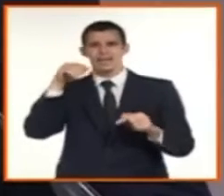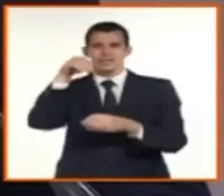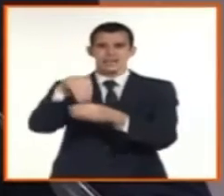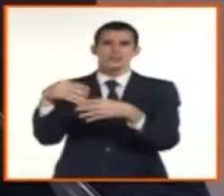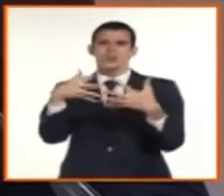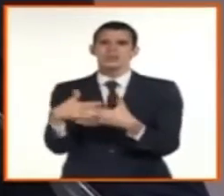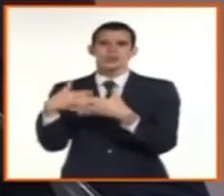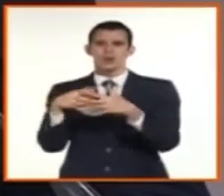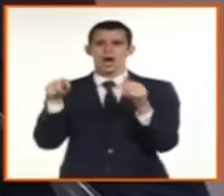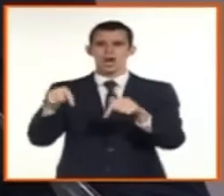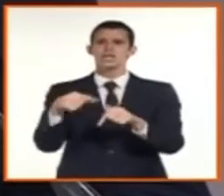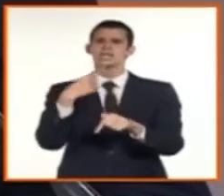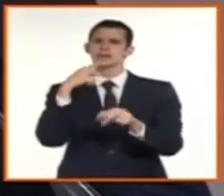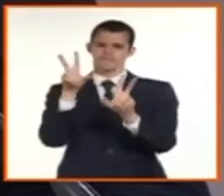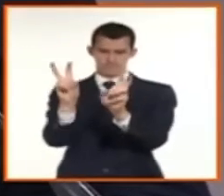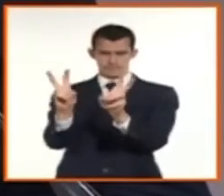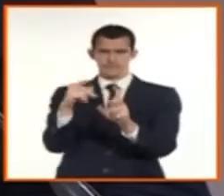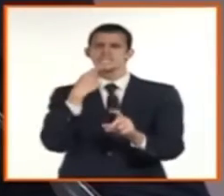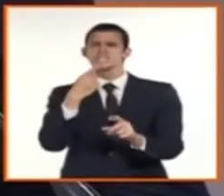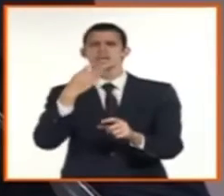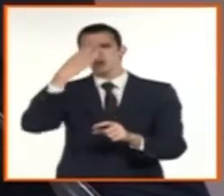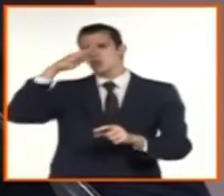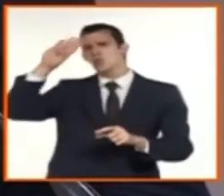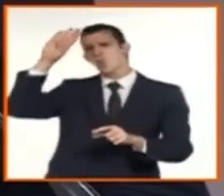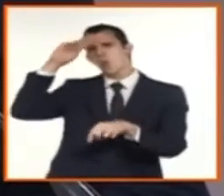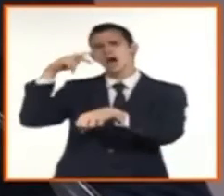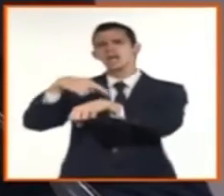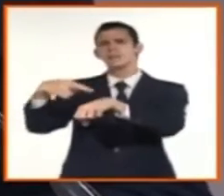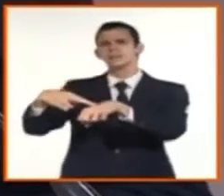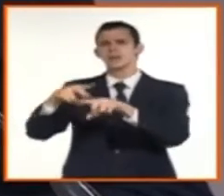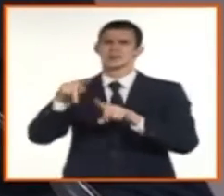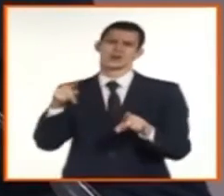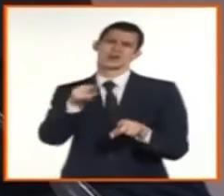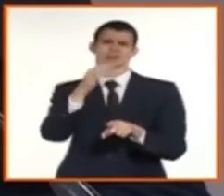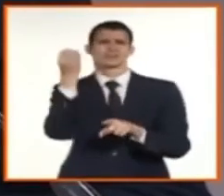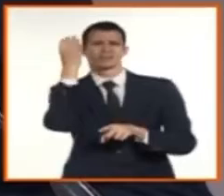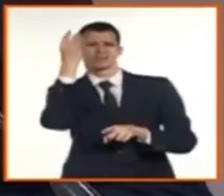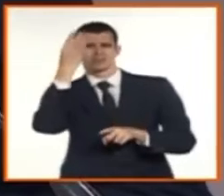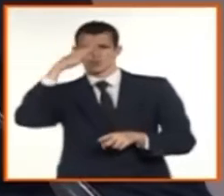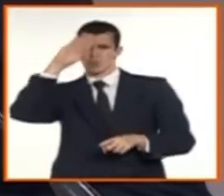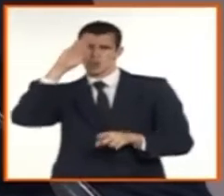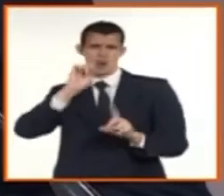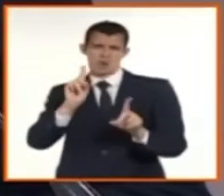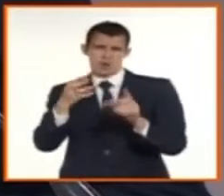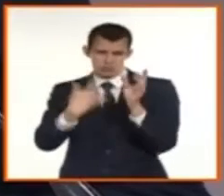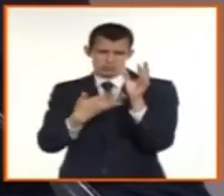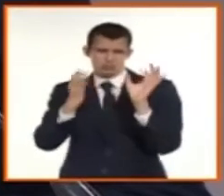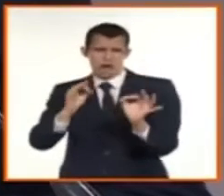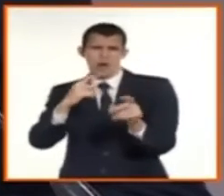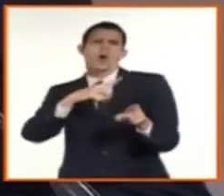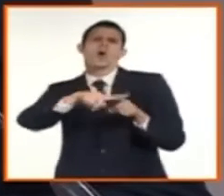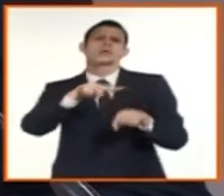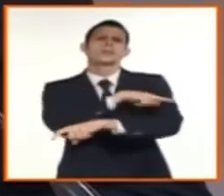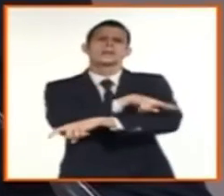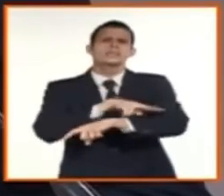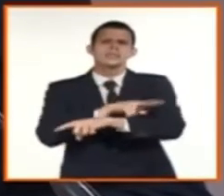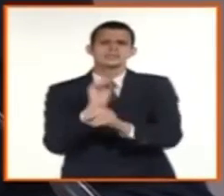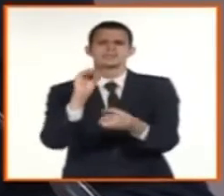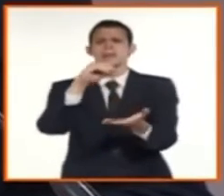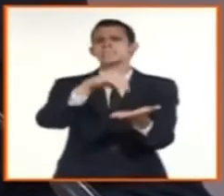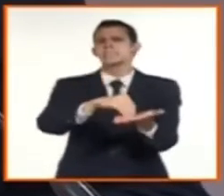bueno nosotros pretendemos dar continuidad a que el acercamiento que se hizo que se concretó en una firma de